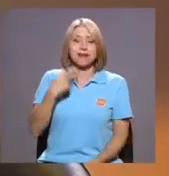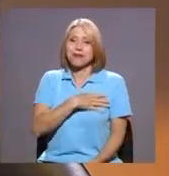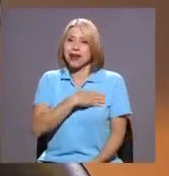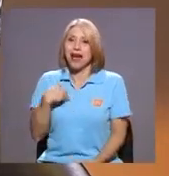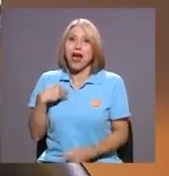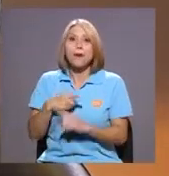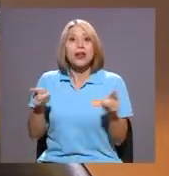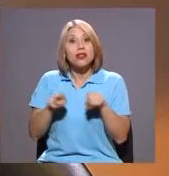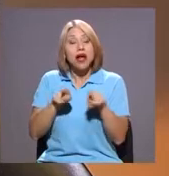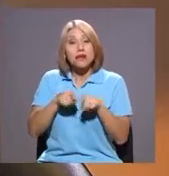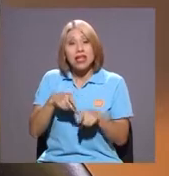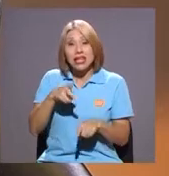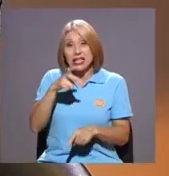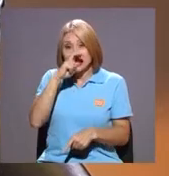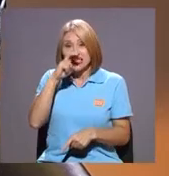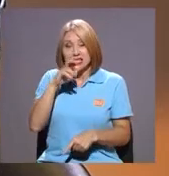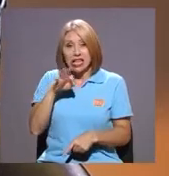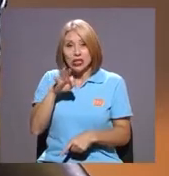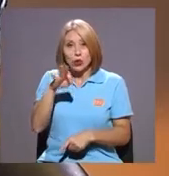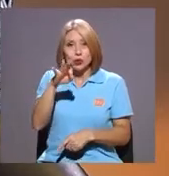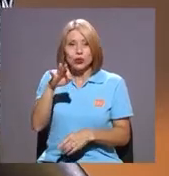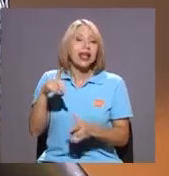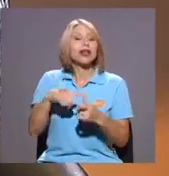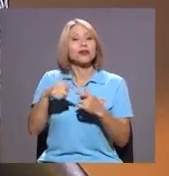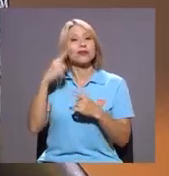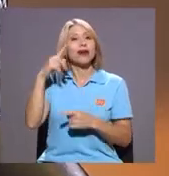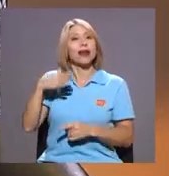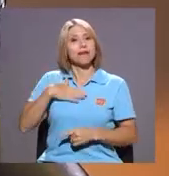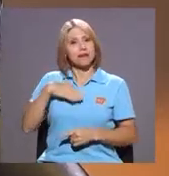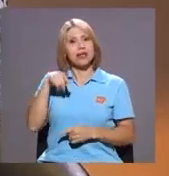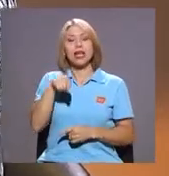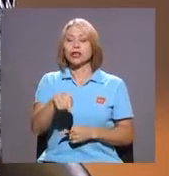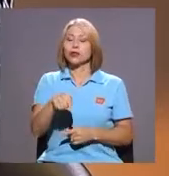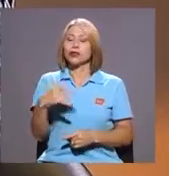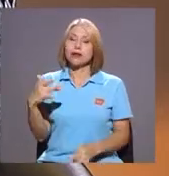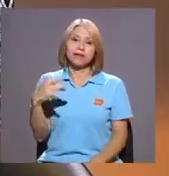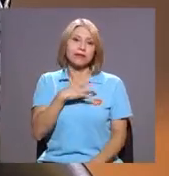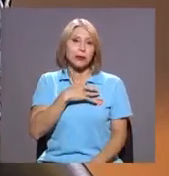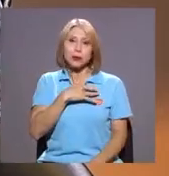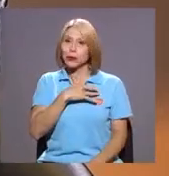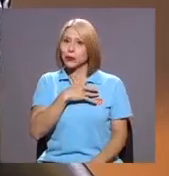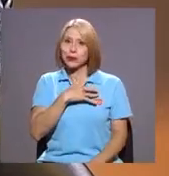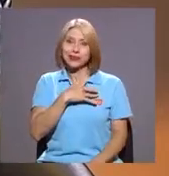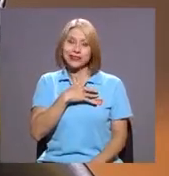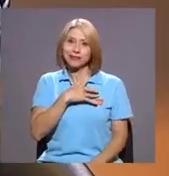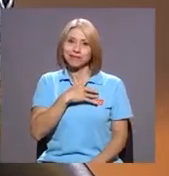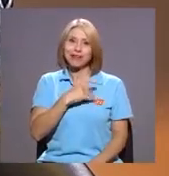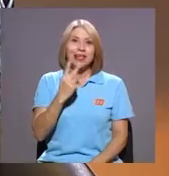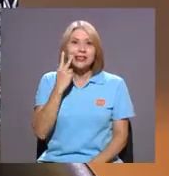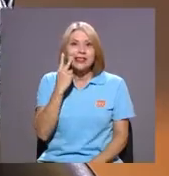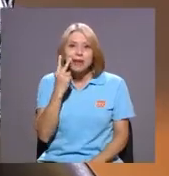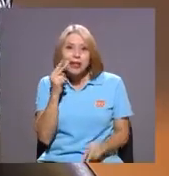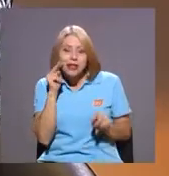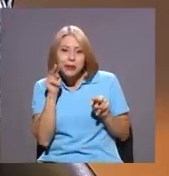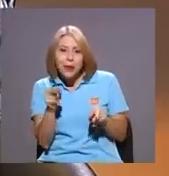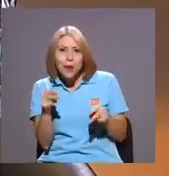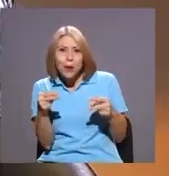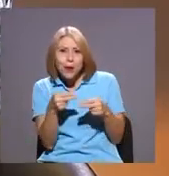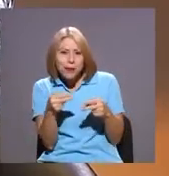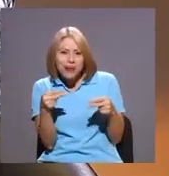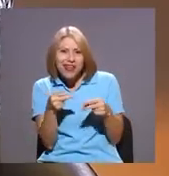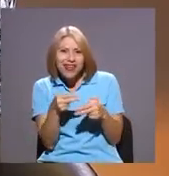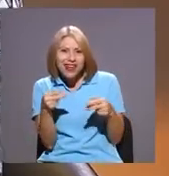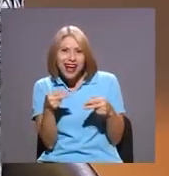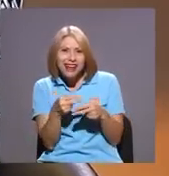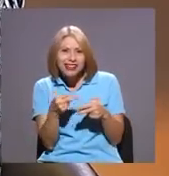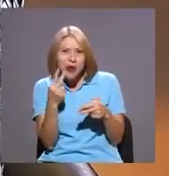insectos. Entonces, eso, digamos, para mí era una pasión, estar viendo las hormigas, estar viendo